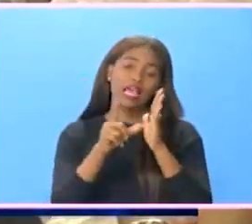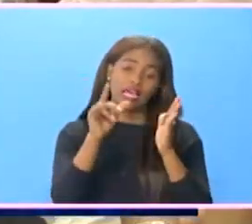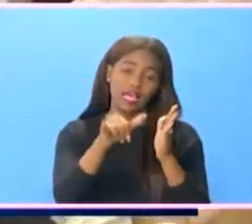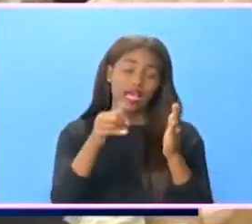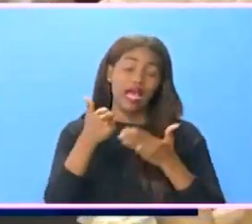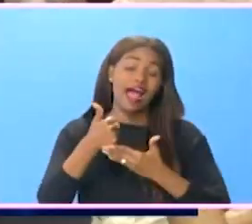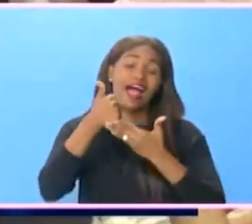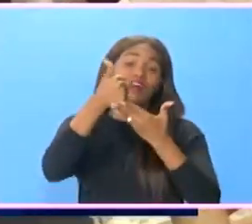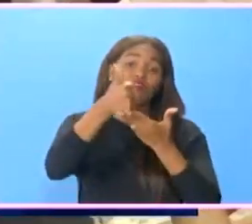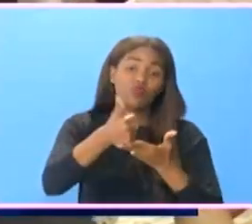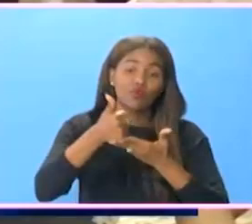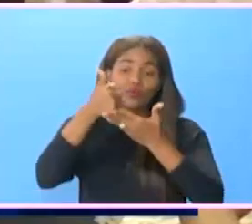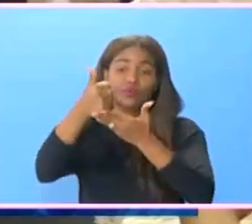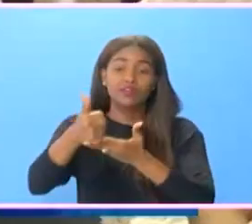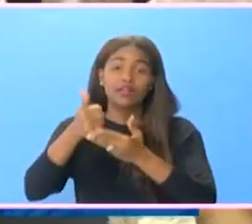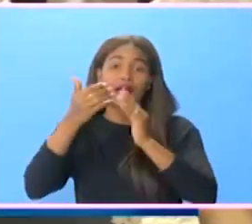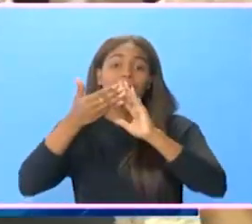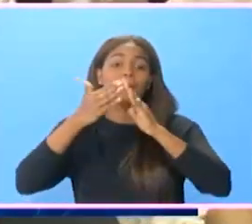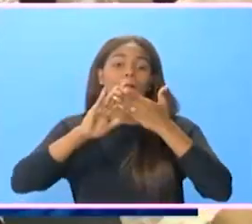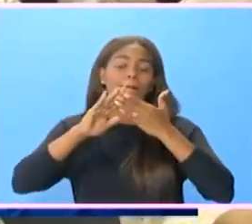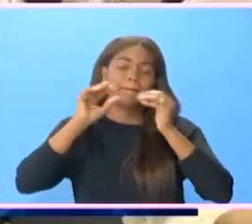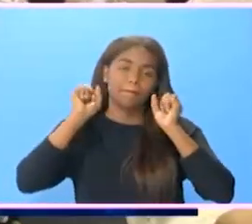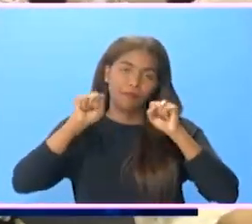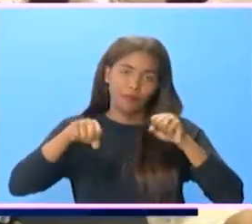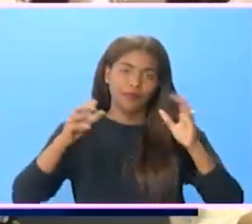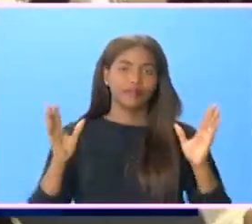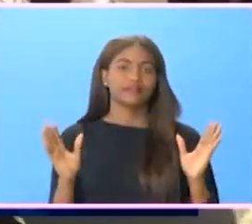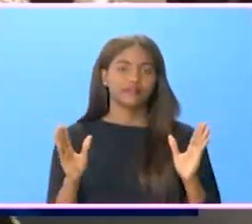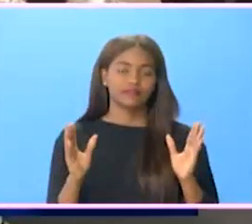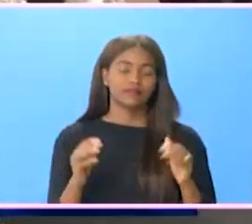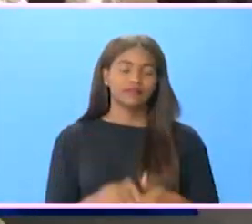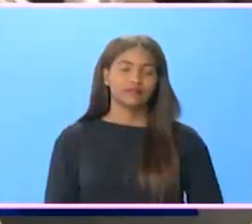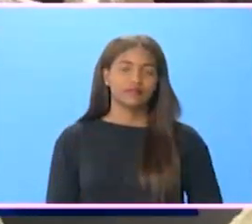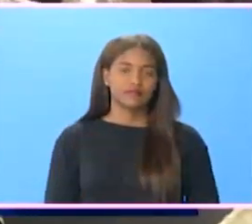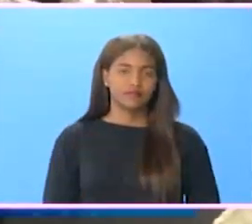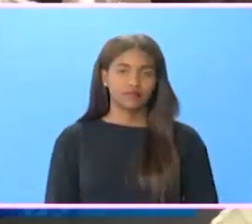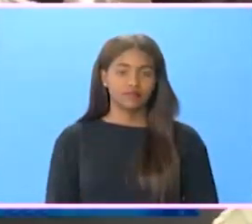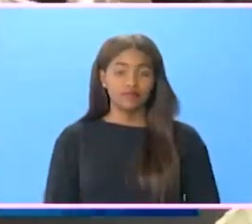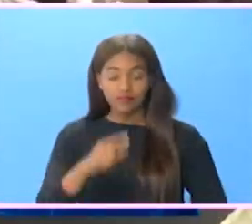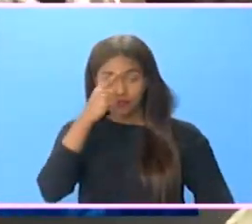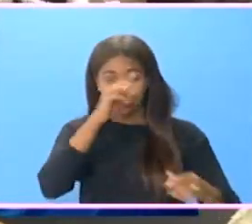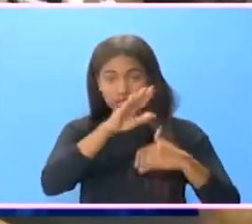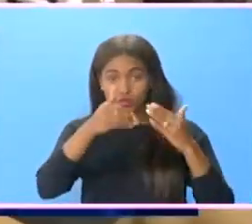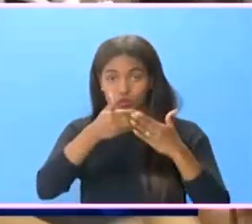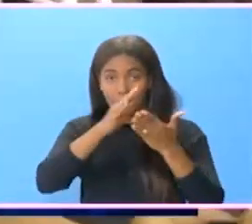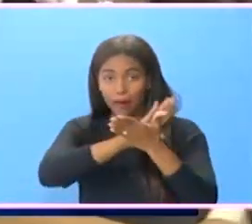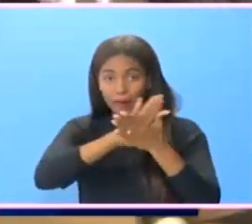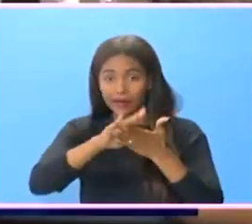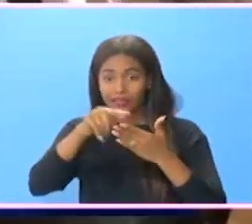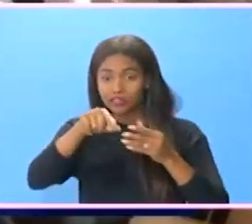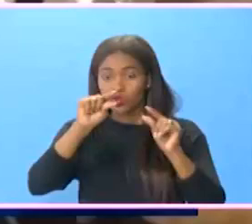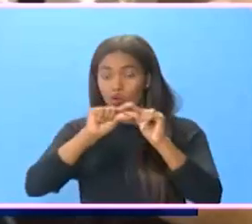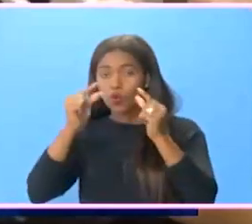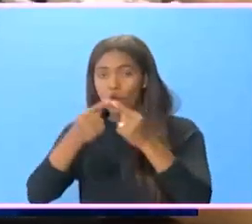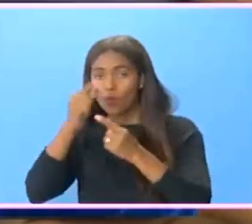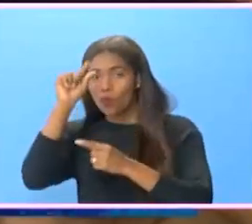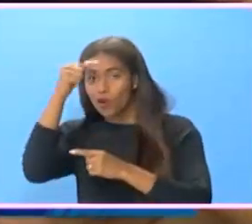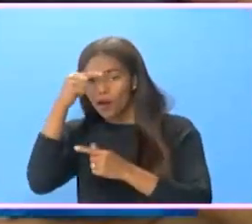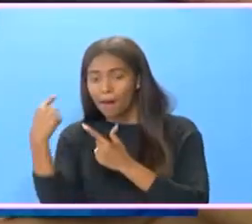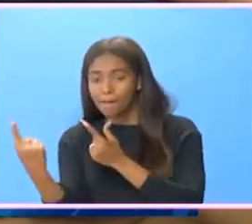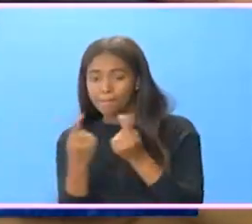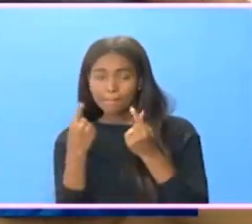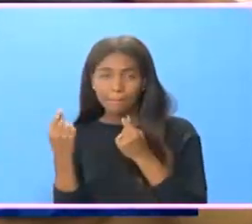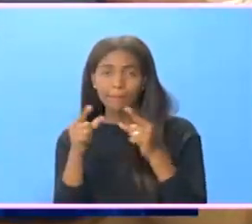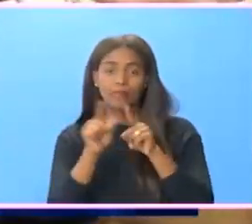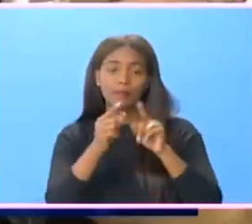que venga a dar un poco de transparencia a la función de los partidos políticos, a la función del quehacer político y a también a